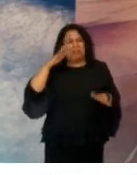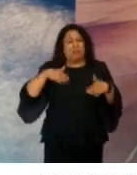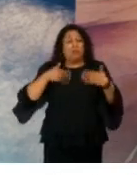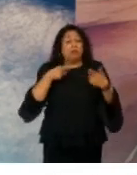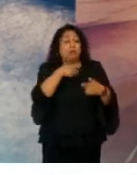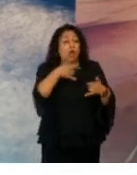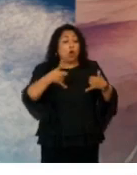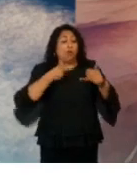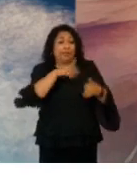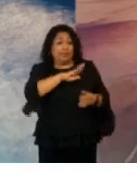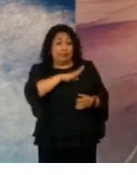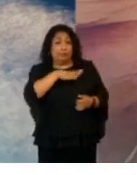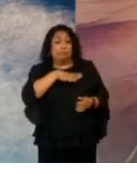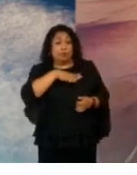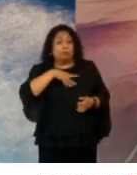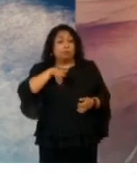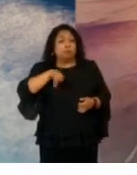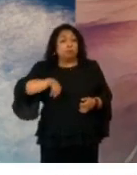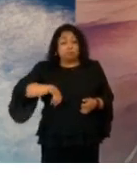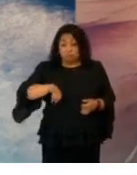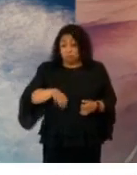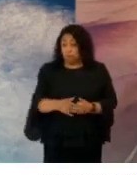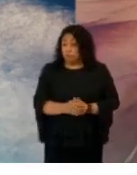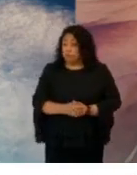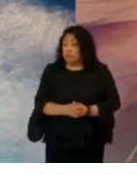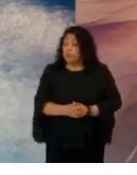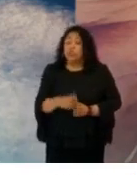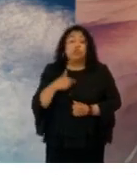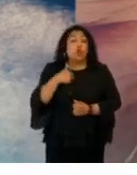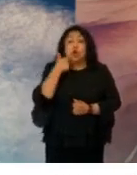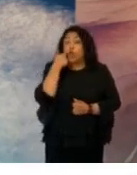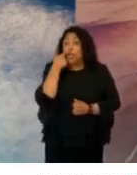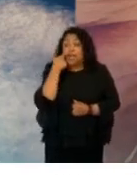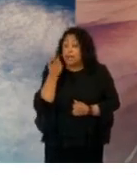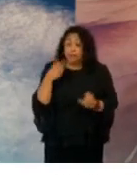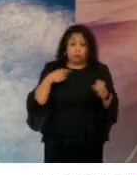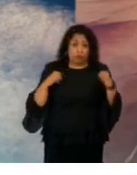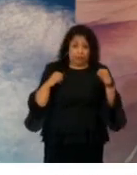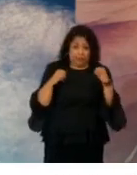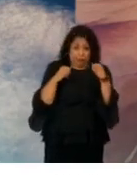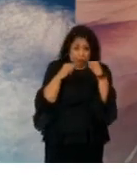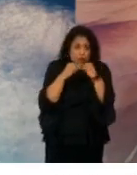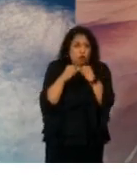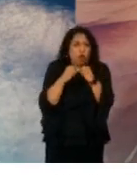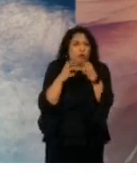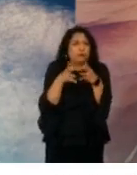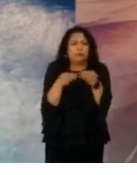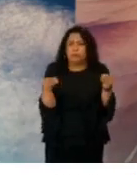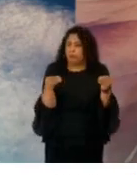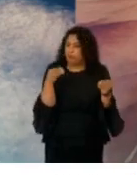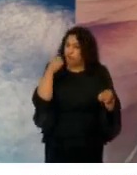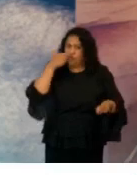muy interesante. No queremos que las instituciones desaparezcan.